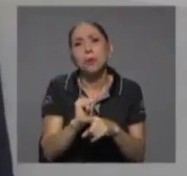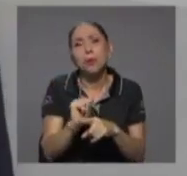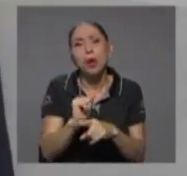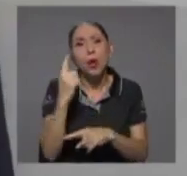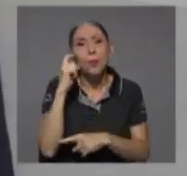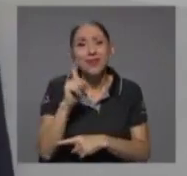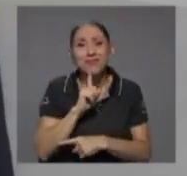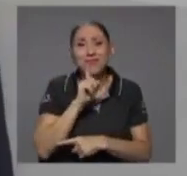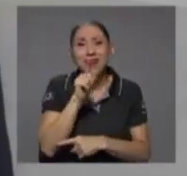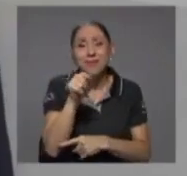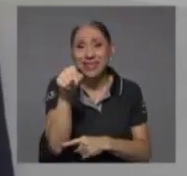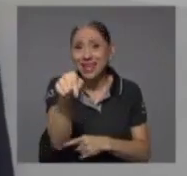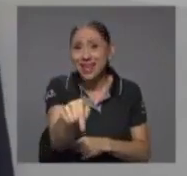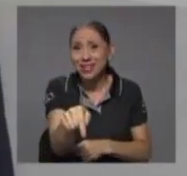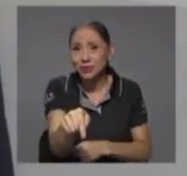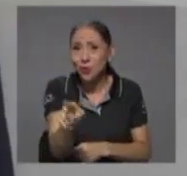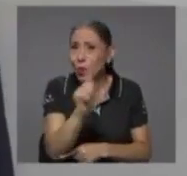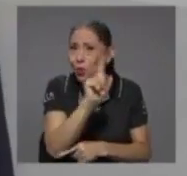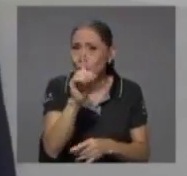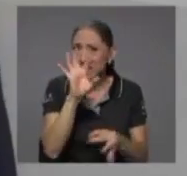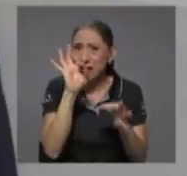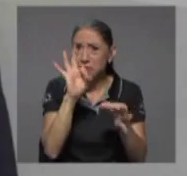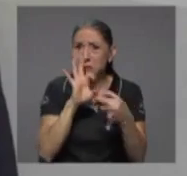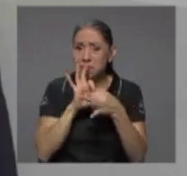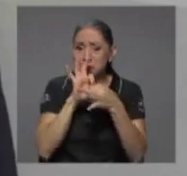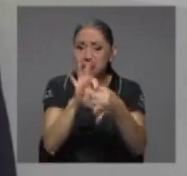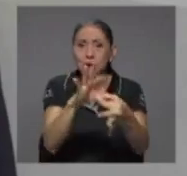sumamente distantes de las condiciones de mercado, ¿verdad?